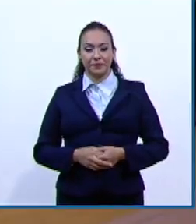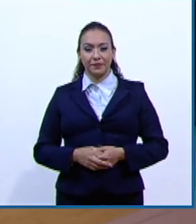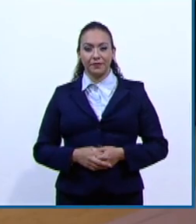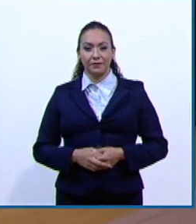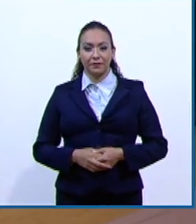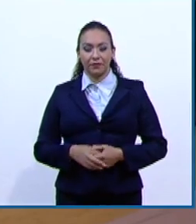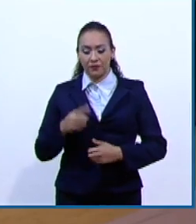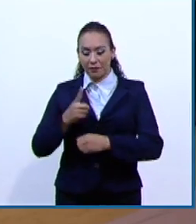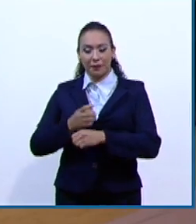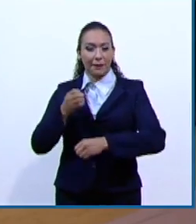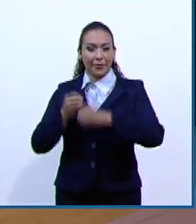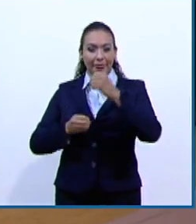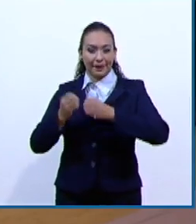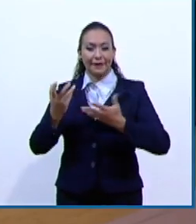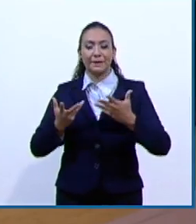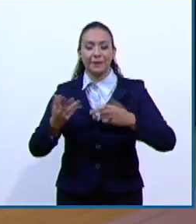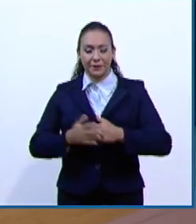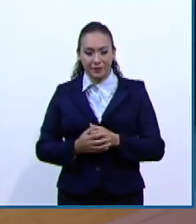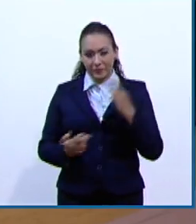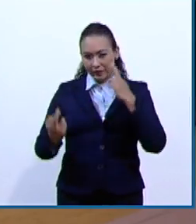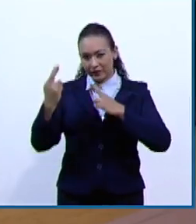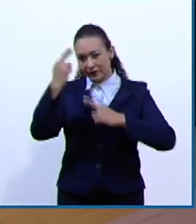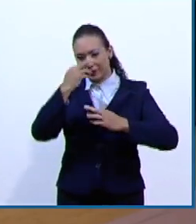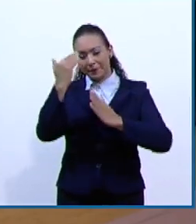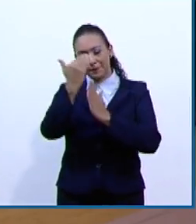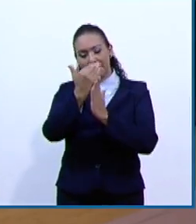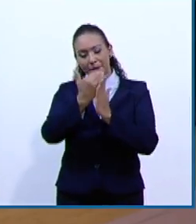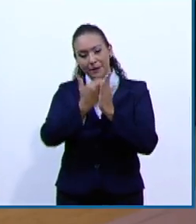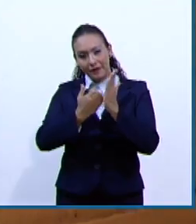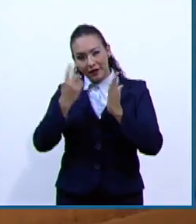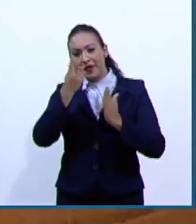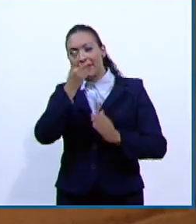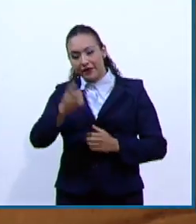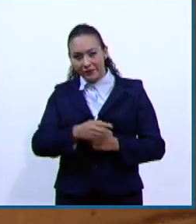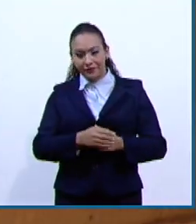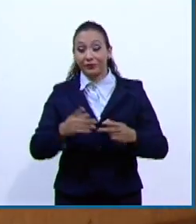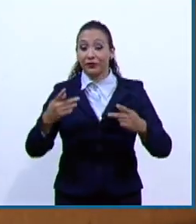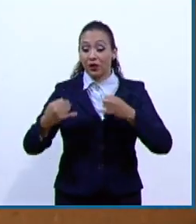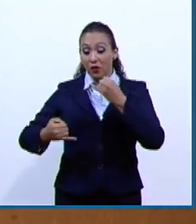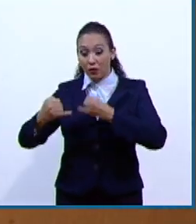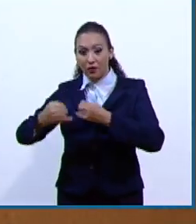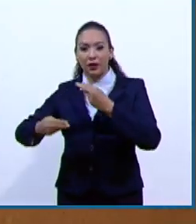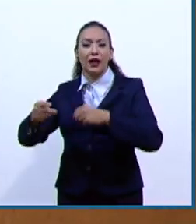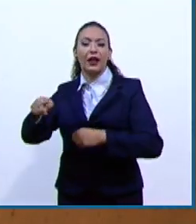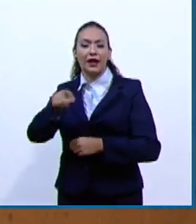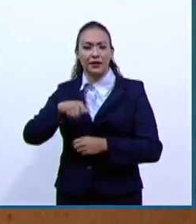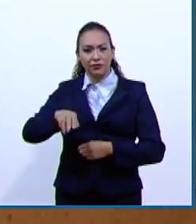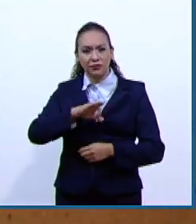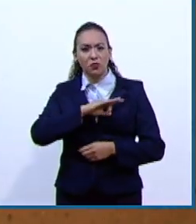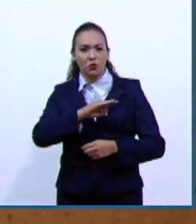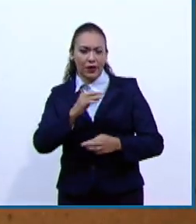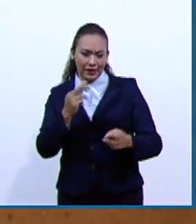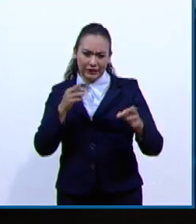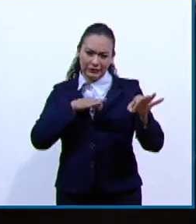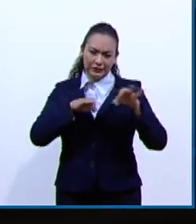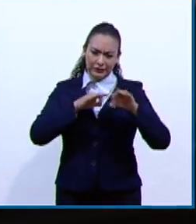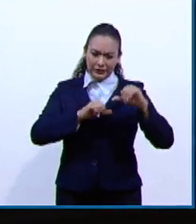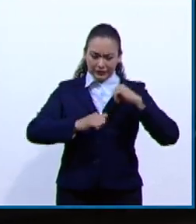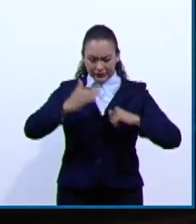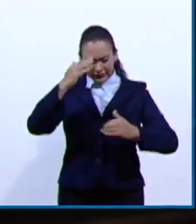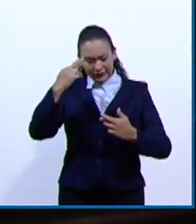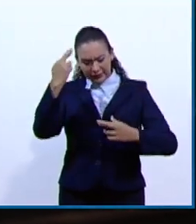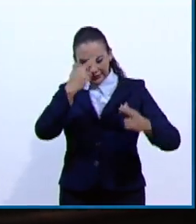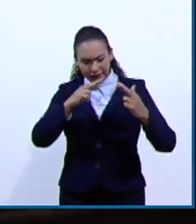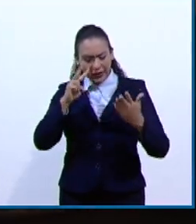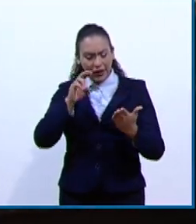La primera sala de la Corte estableció parámetros para que las personas juzgadoras puedan realizar un ejercicio interpretativo para determinar si la